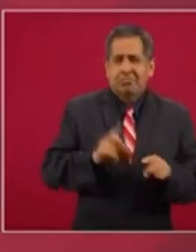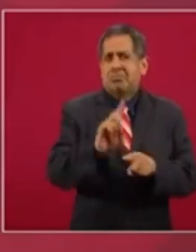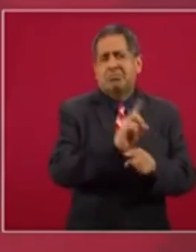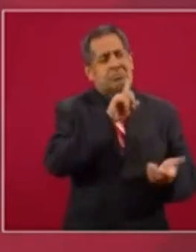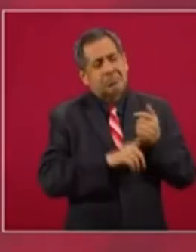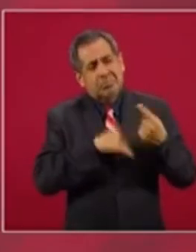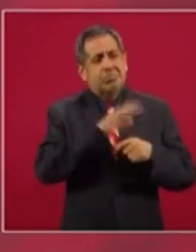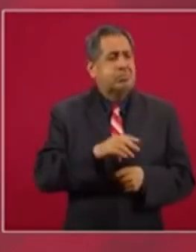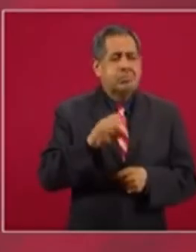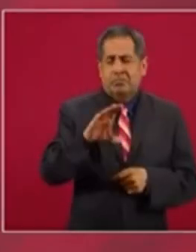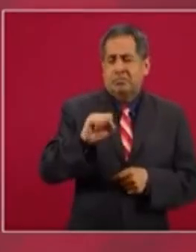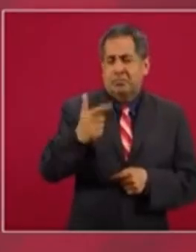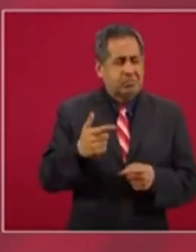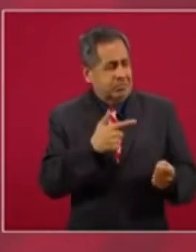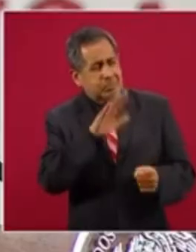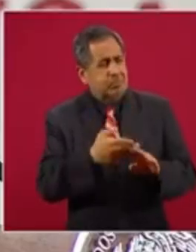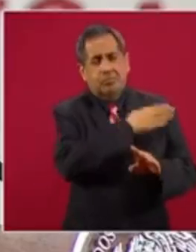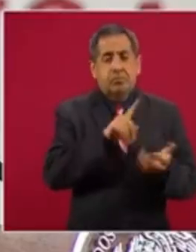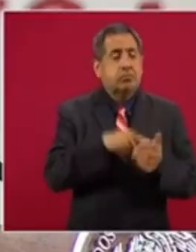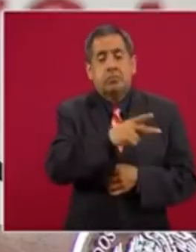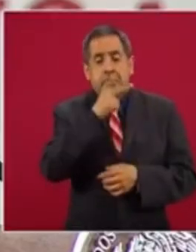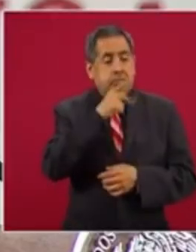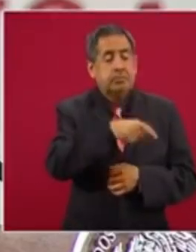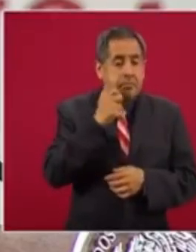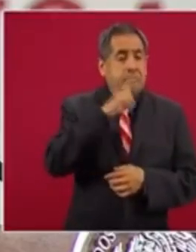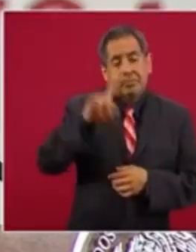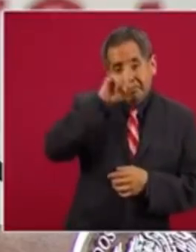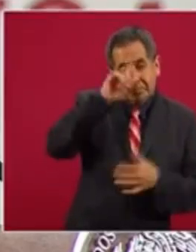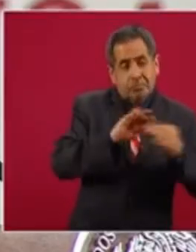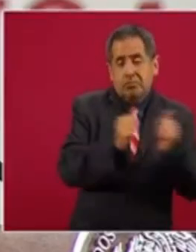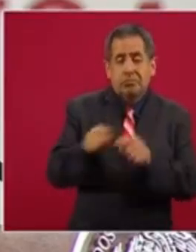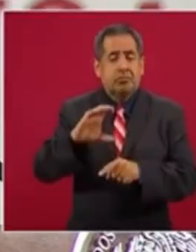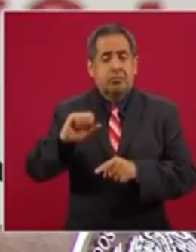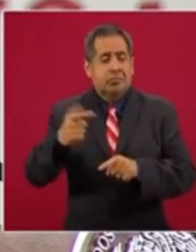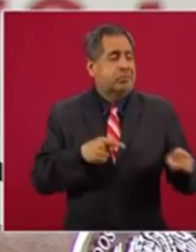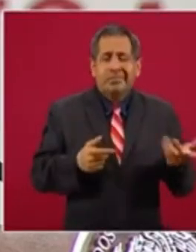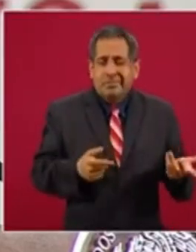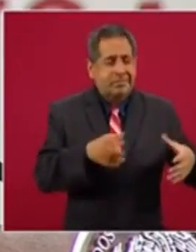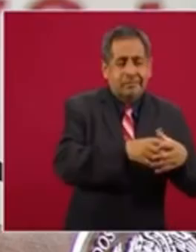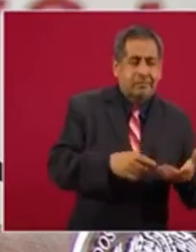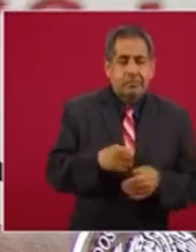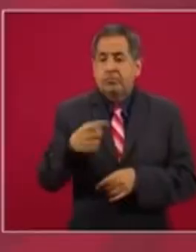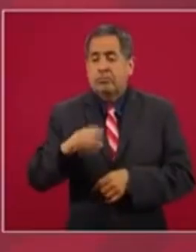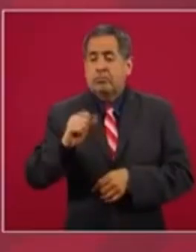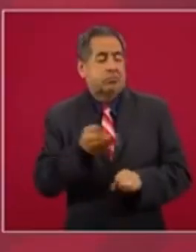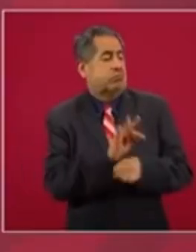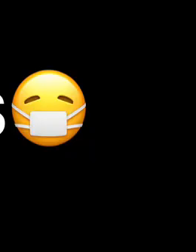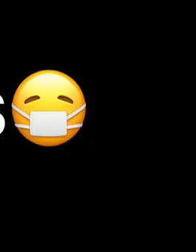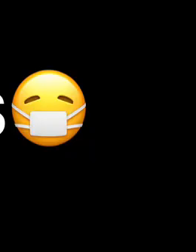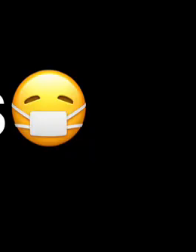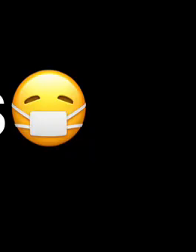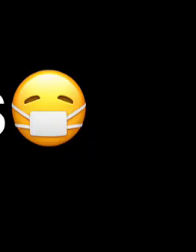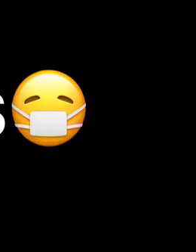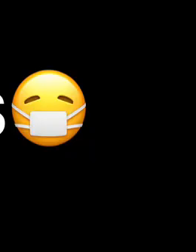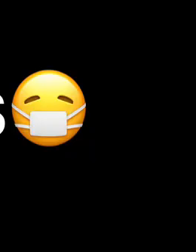Salinas, su papá era el asesor económico de Salinas. Ellos se beneficiaron con plantas eléctricas.